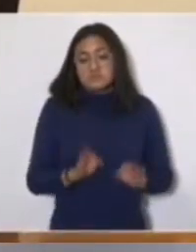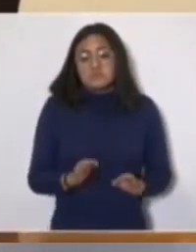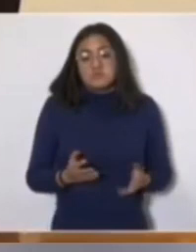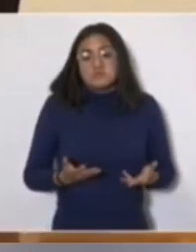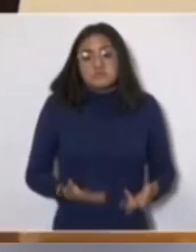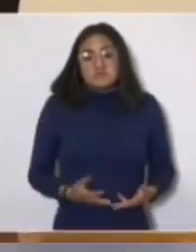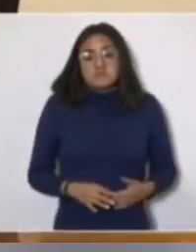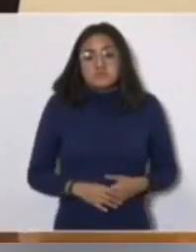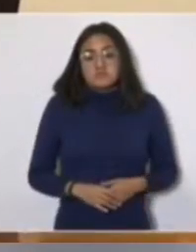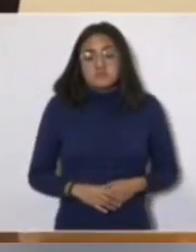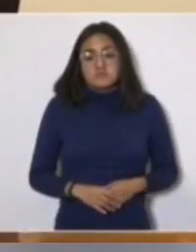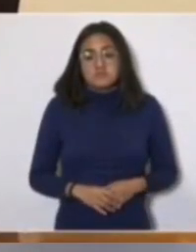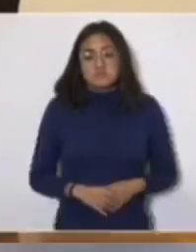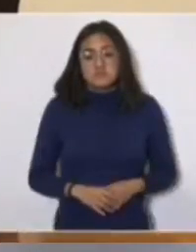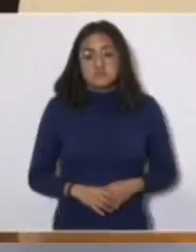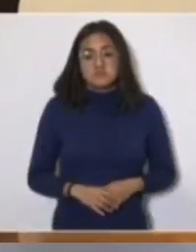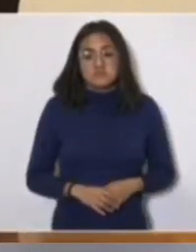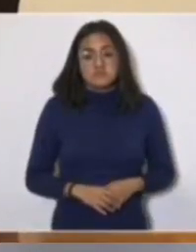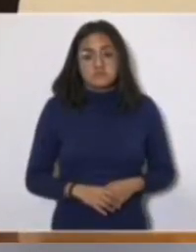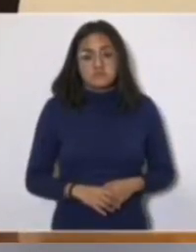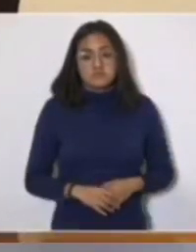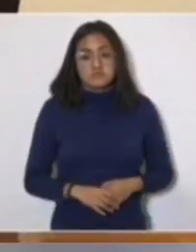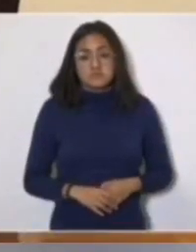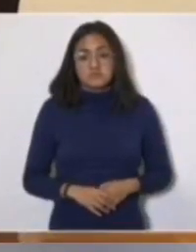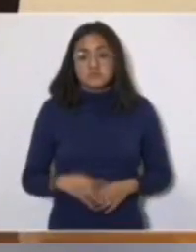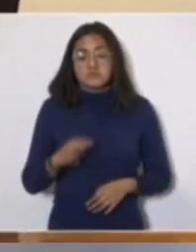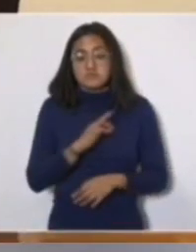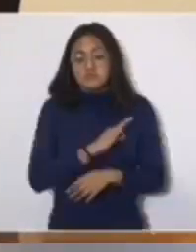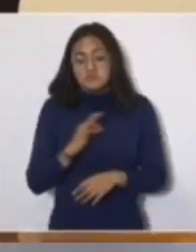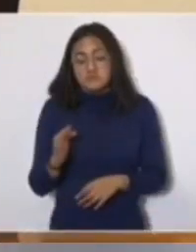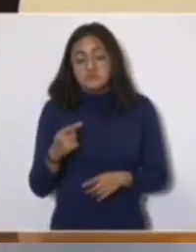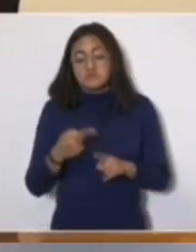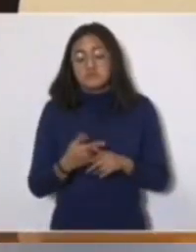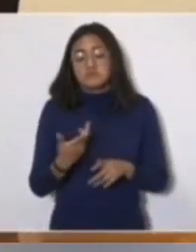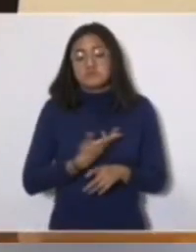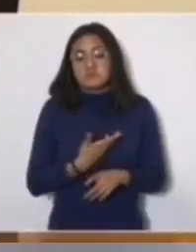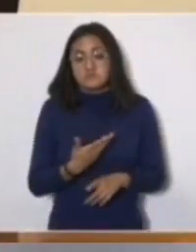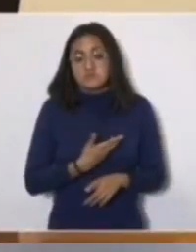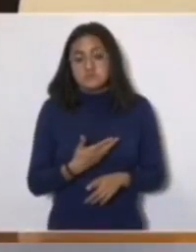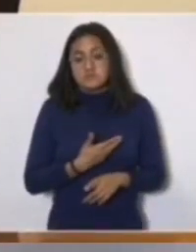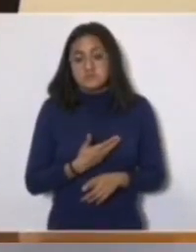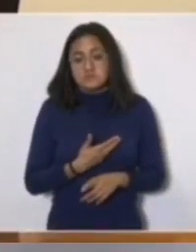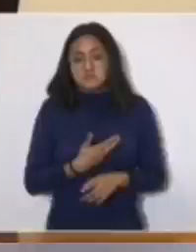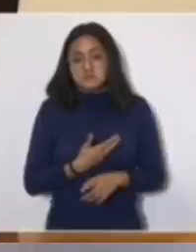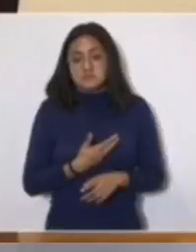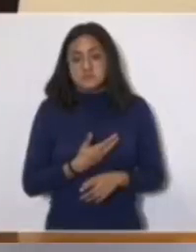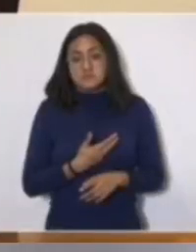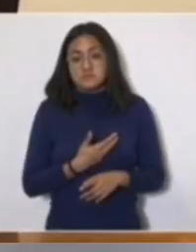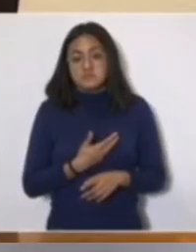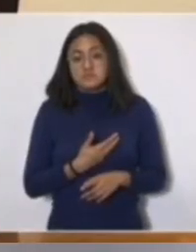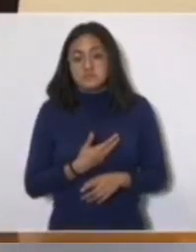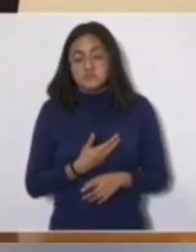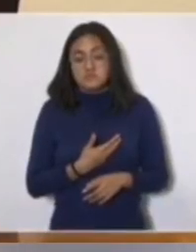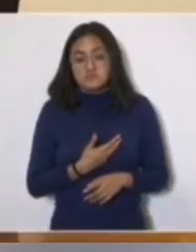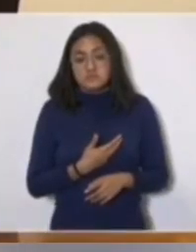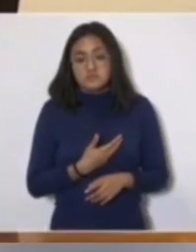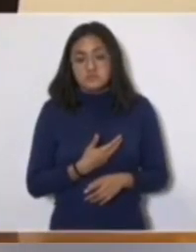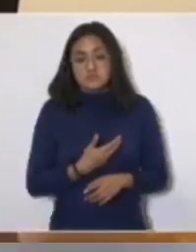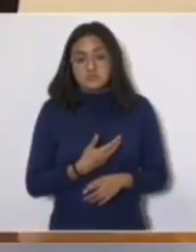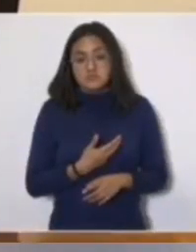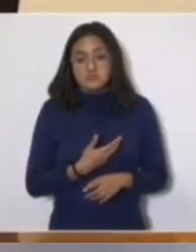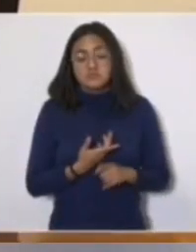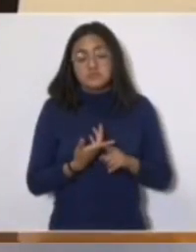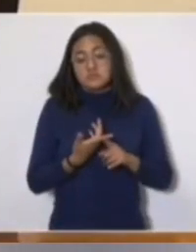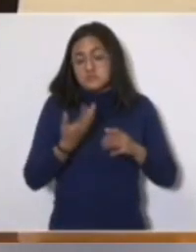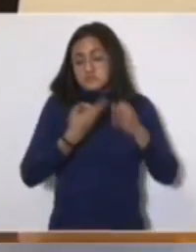evaluando la posibilidad de expropiar de setas no